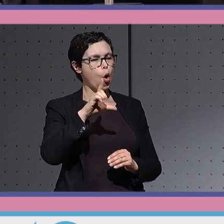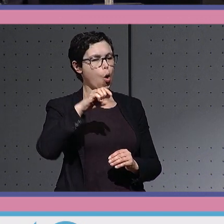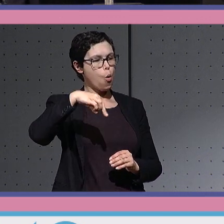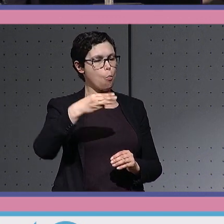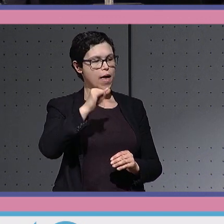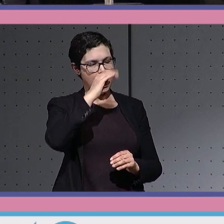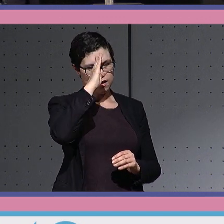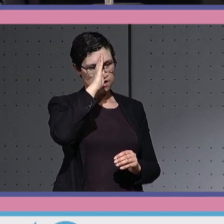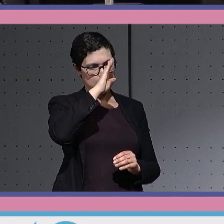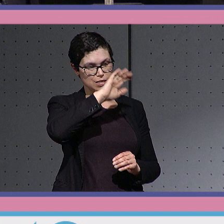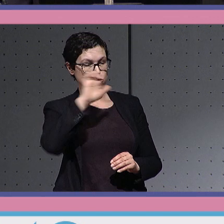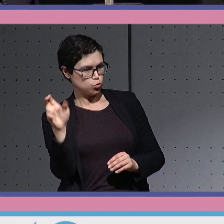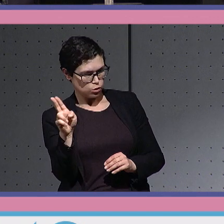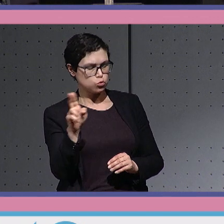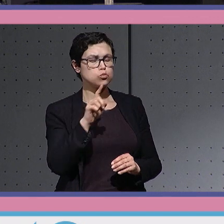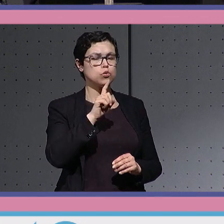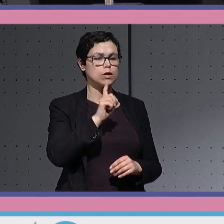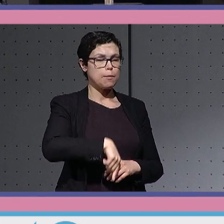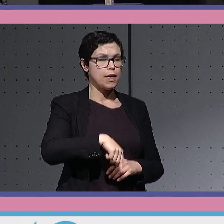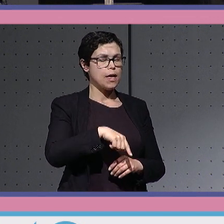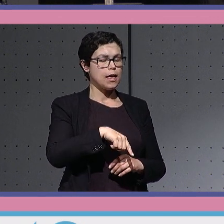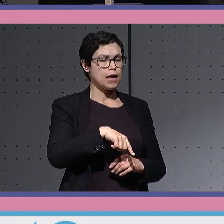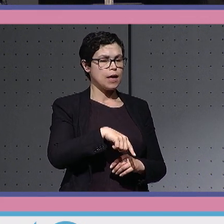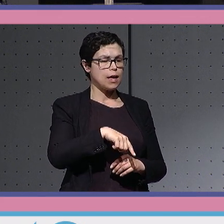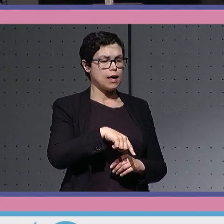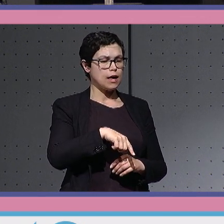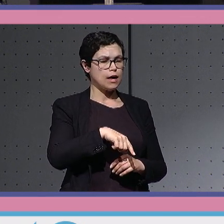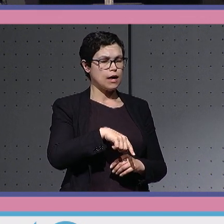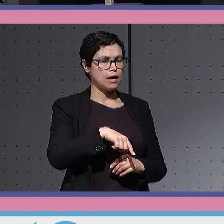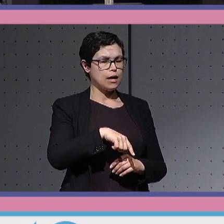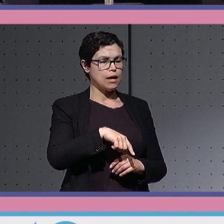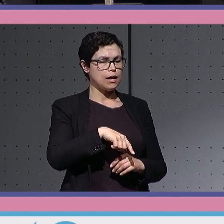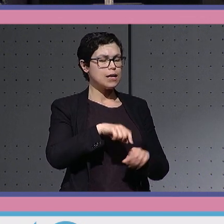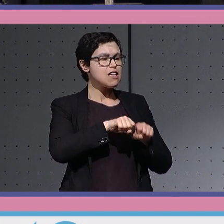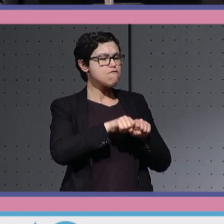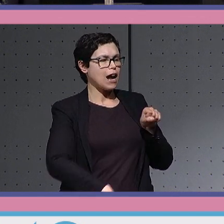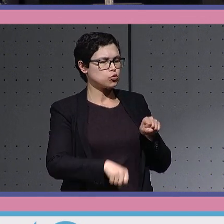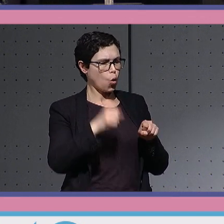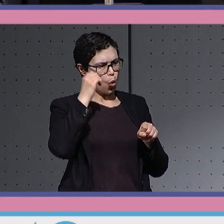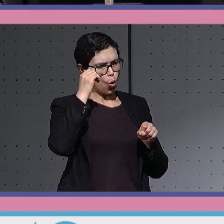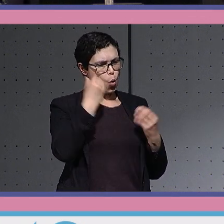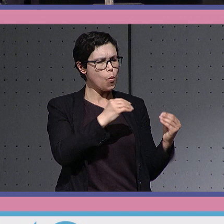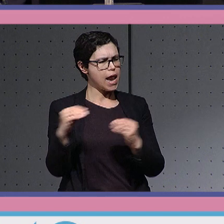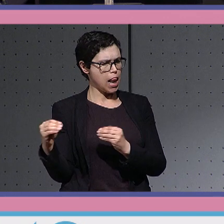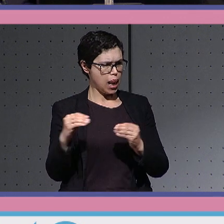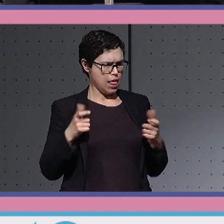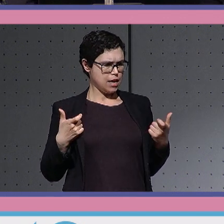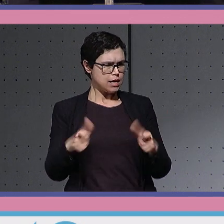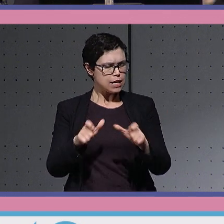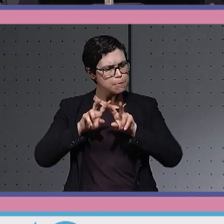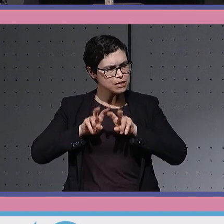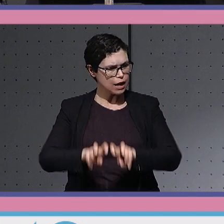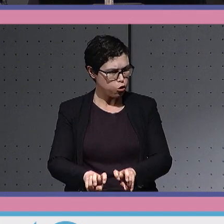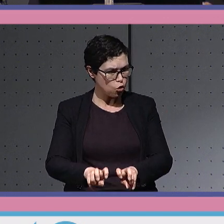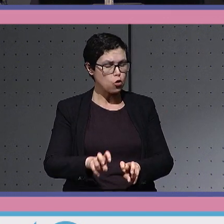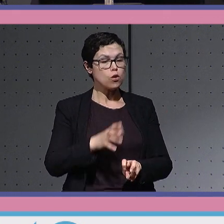al grupo CIBER como líder de la sección, digamos, de infanto-juvenil de este grupo de investigación y también pues,